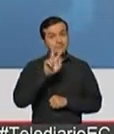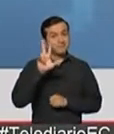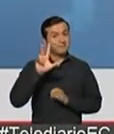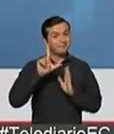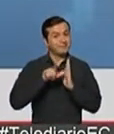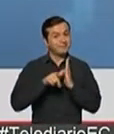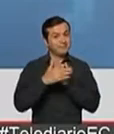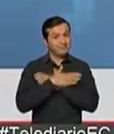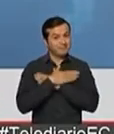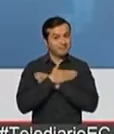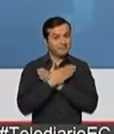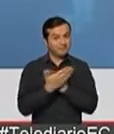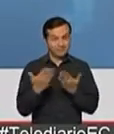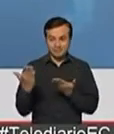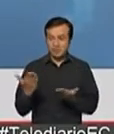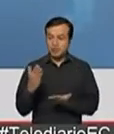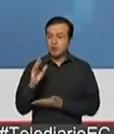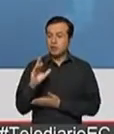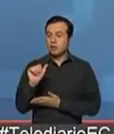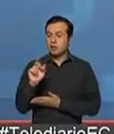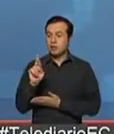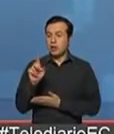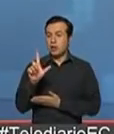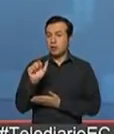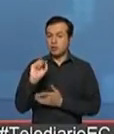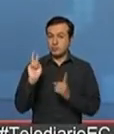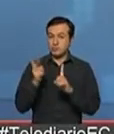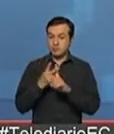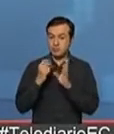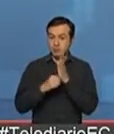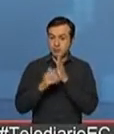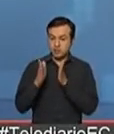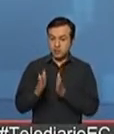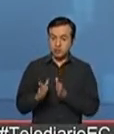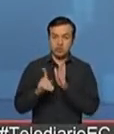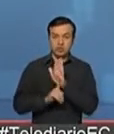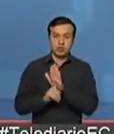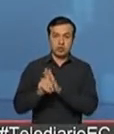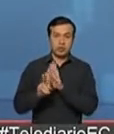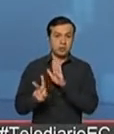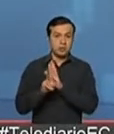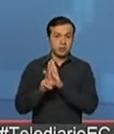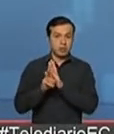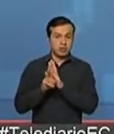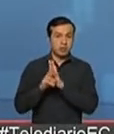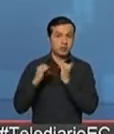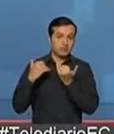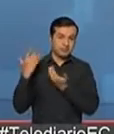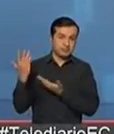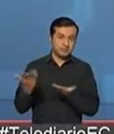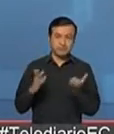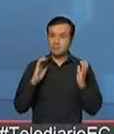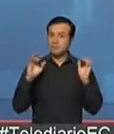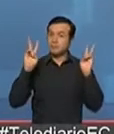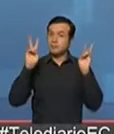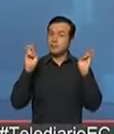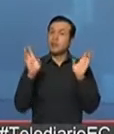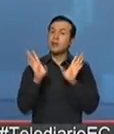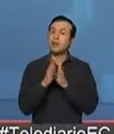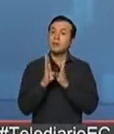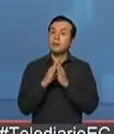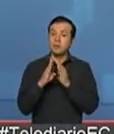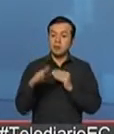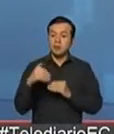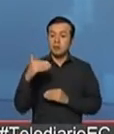7:23, saludamos ya con Carlos Salazar, viceministro de Desarrollo Urbano y Vivienda, quien nos acompaña para hablar de este evento que se realizará